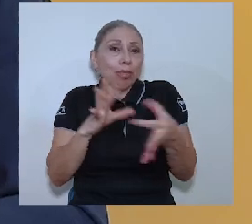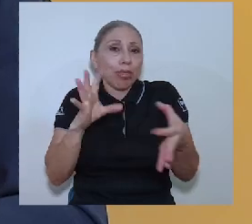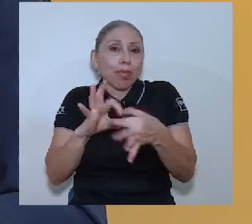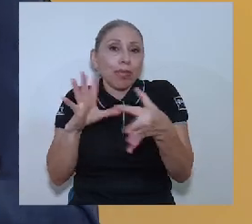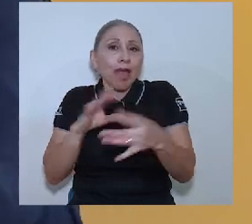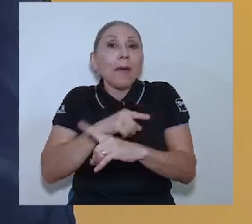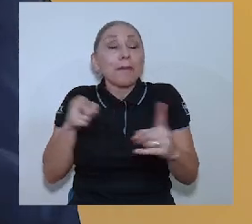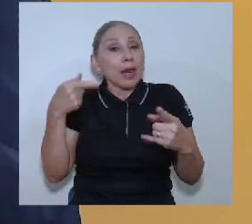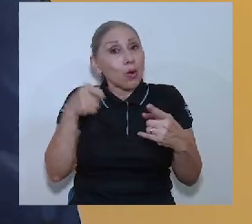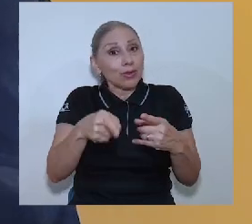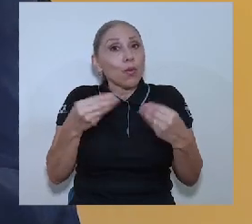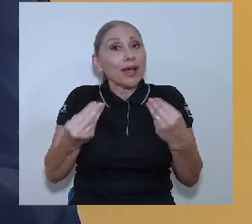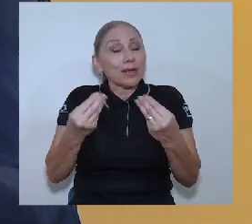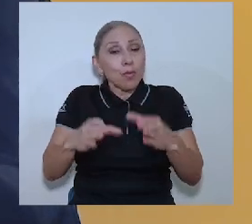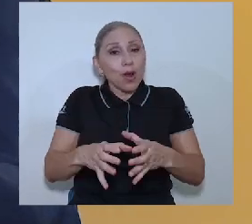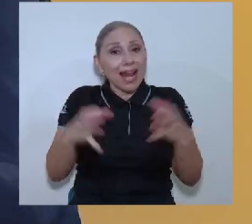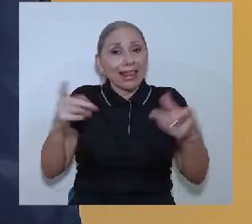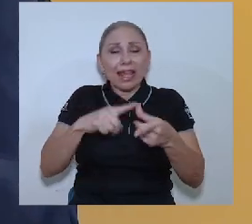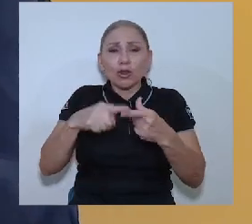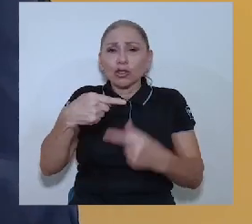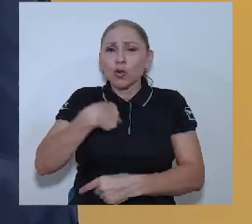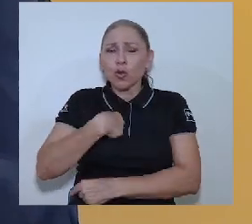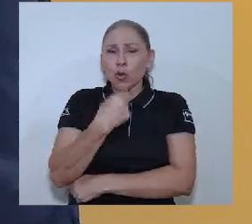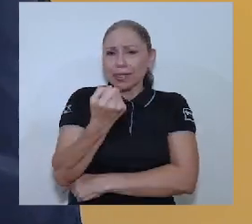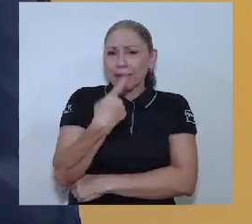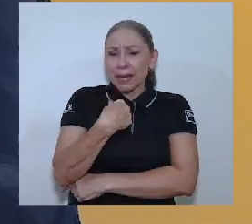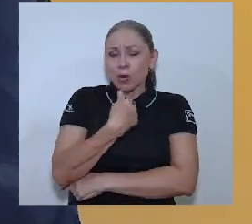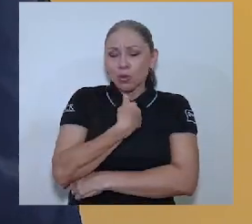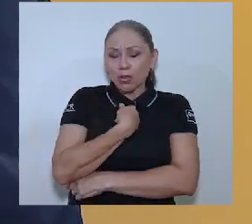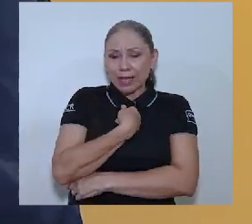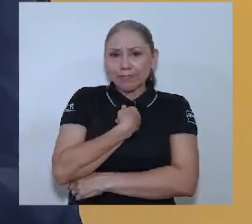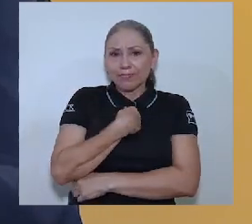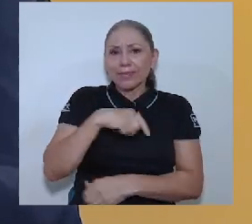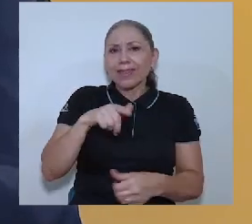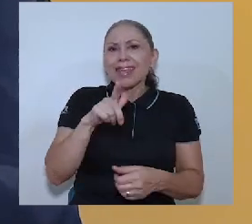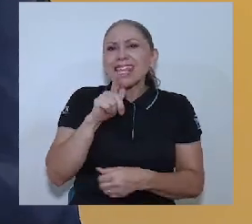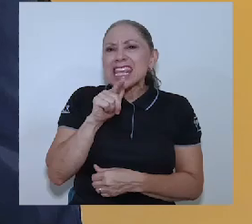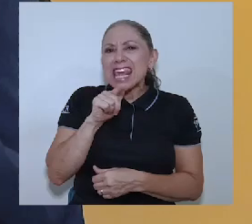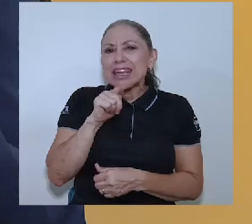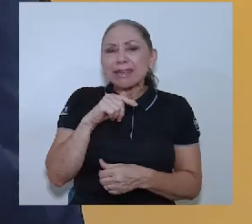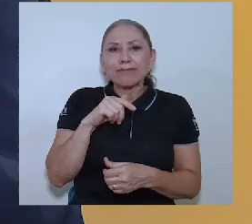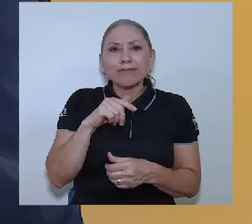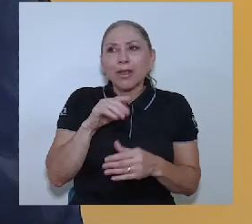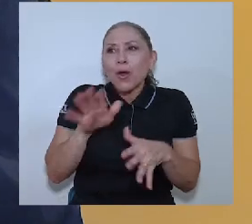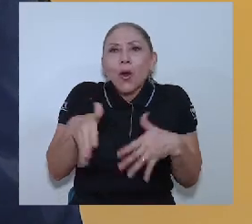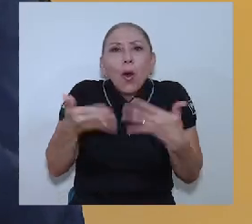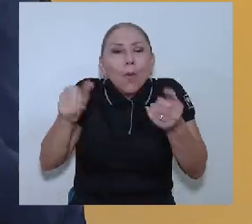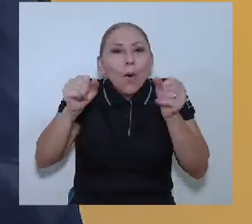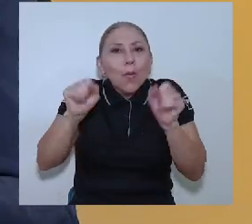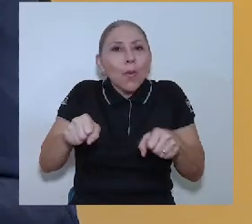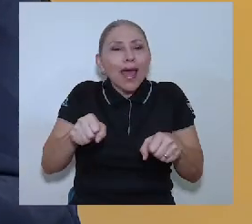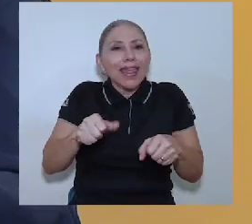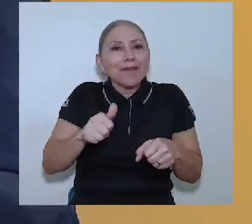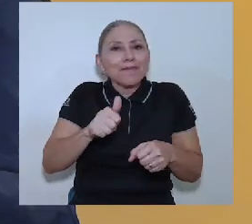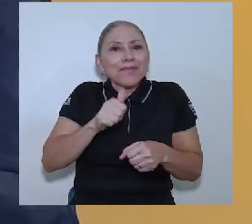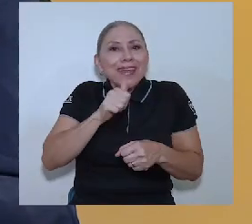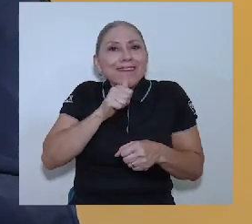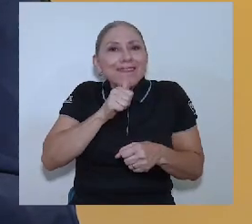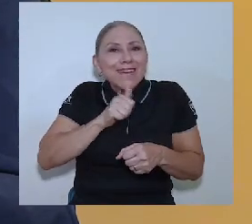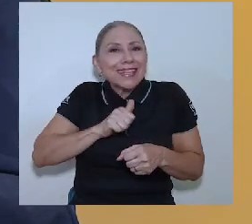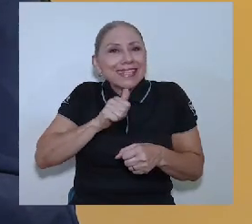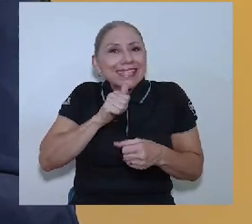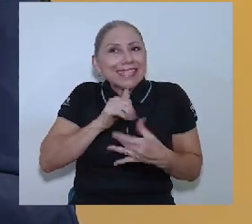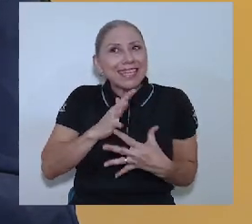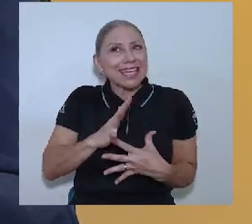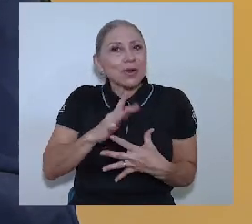muy grande. Entonces la pregunta que uno se hace es, ¿quién, cómo puede resistir un ímpetu, eventual